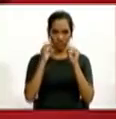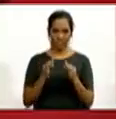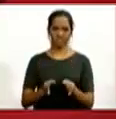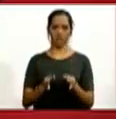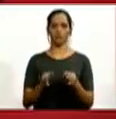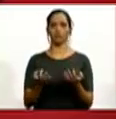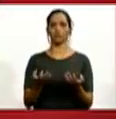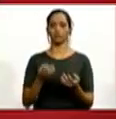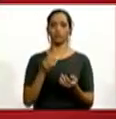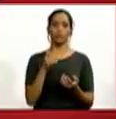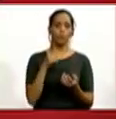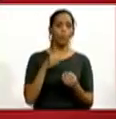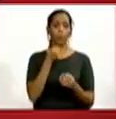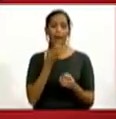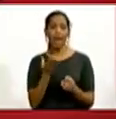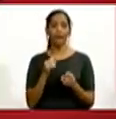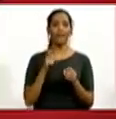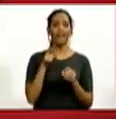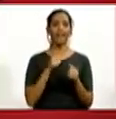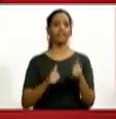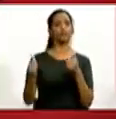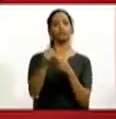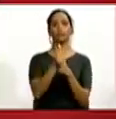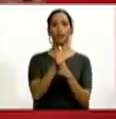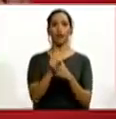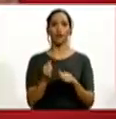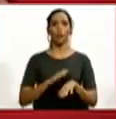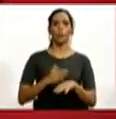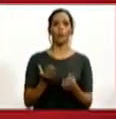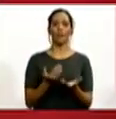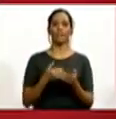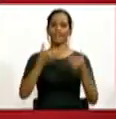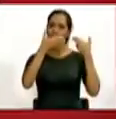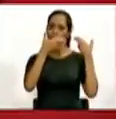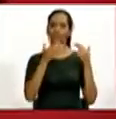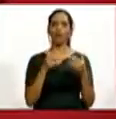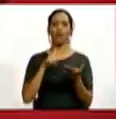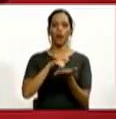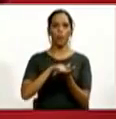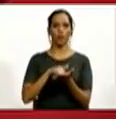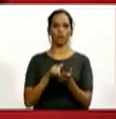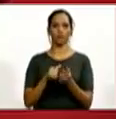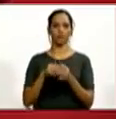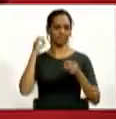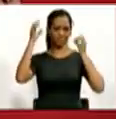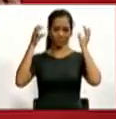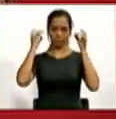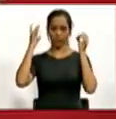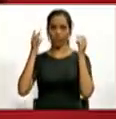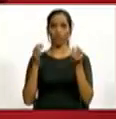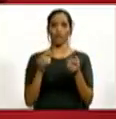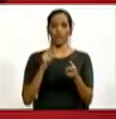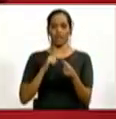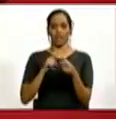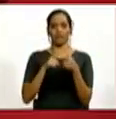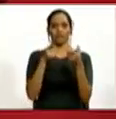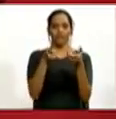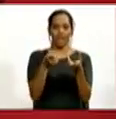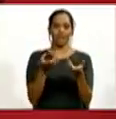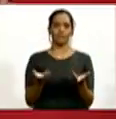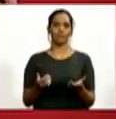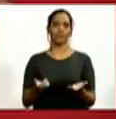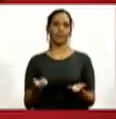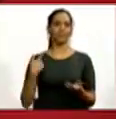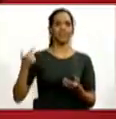si es presidente de la República, para ustedes, bueno, es porque está usurpado, porque está secuestrado el aeropuerto, porque... Entonces, eso de que